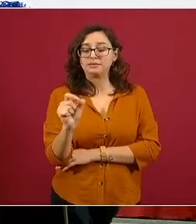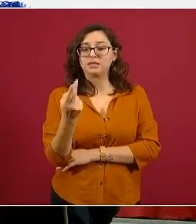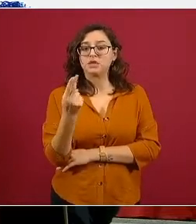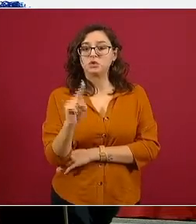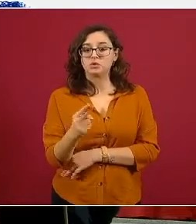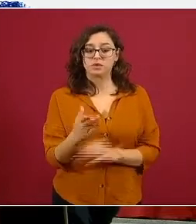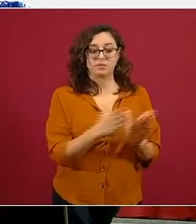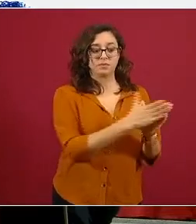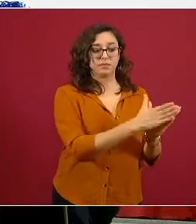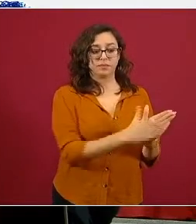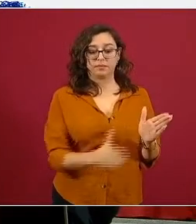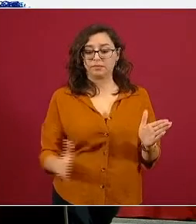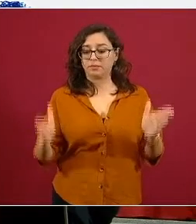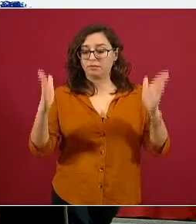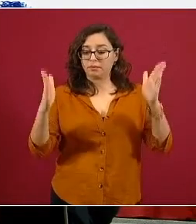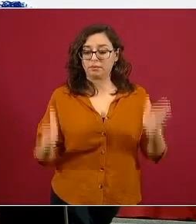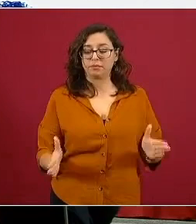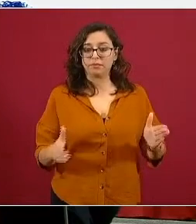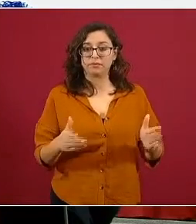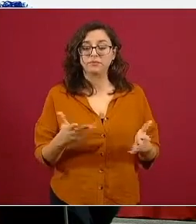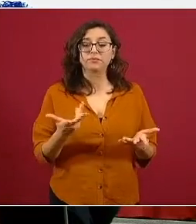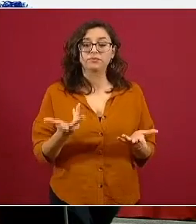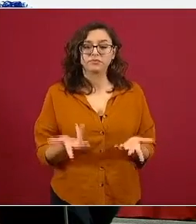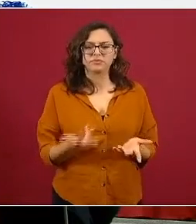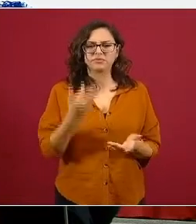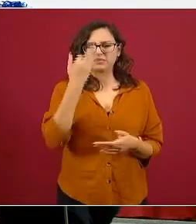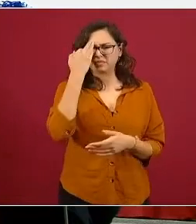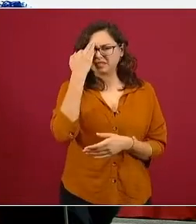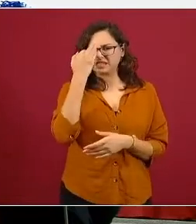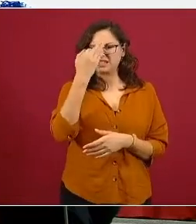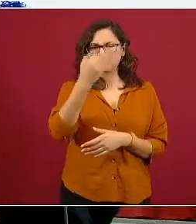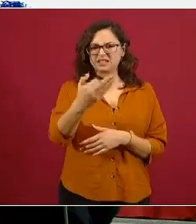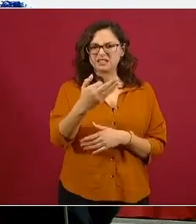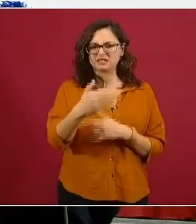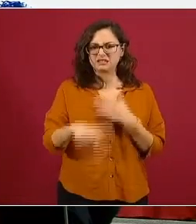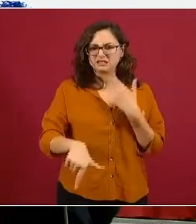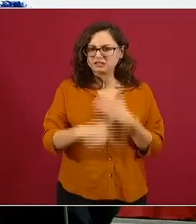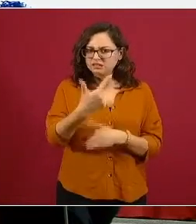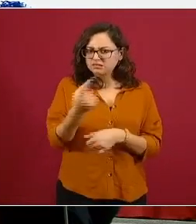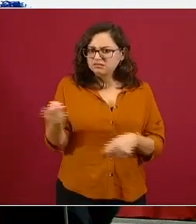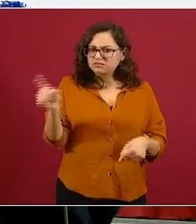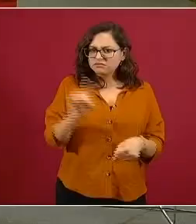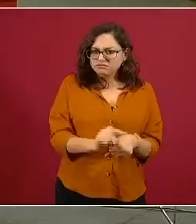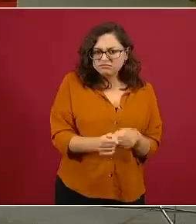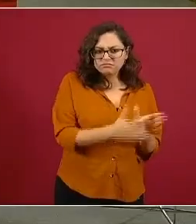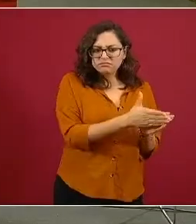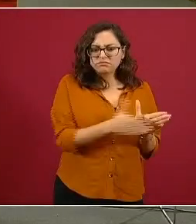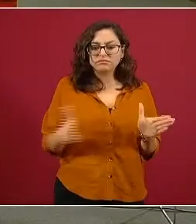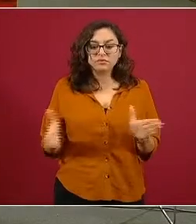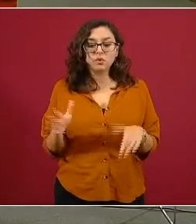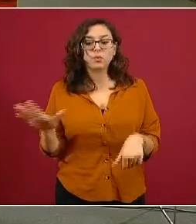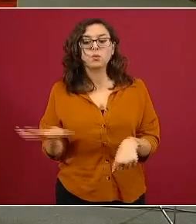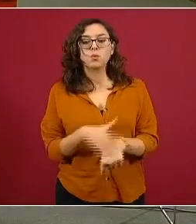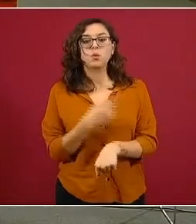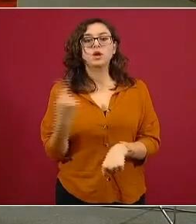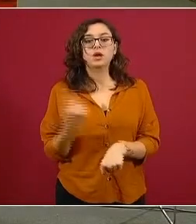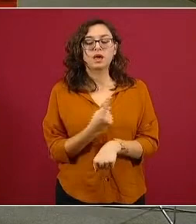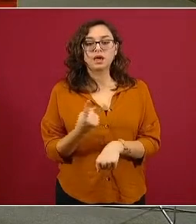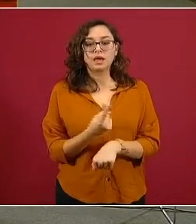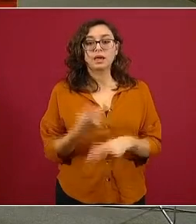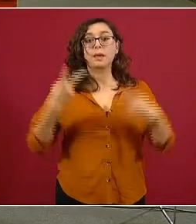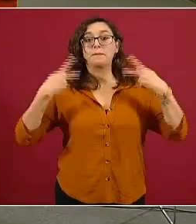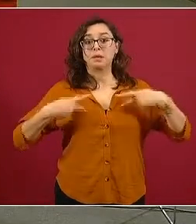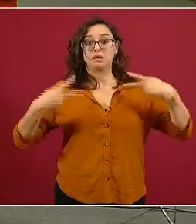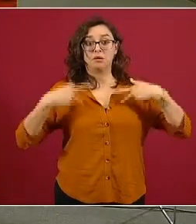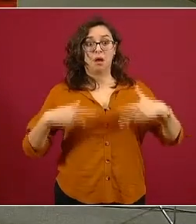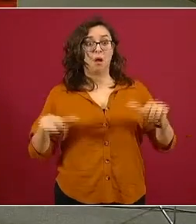La razón de extender este periodo es que se busca moderar los aforos